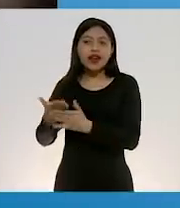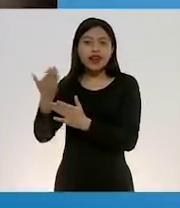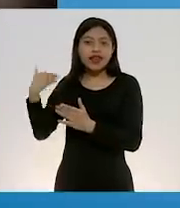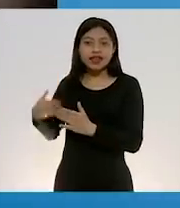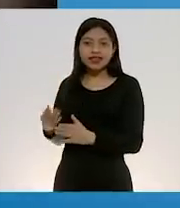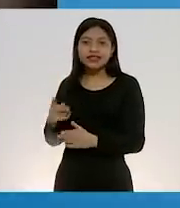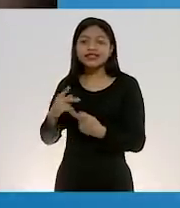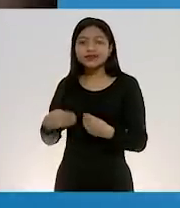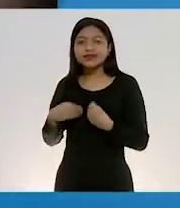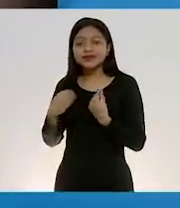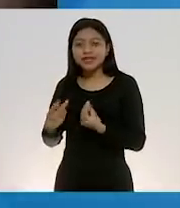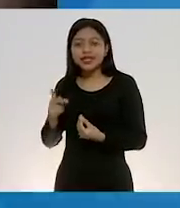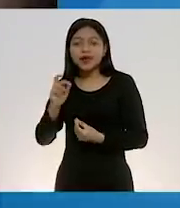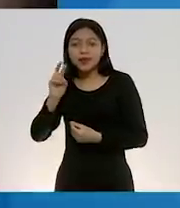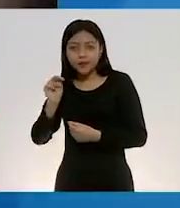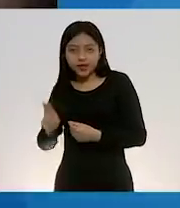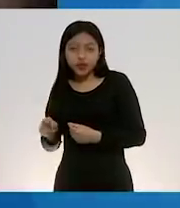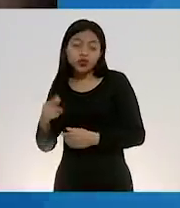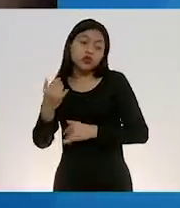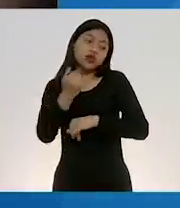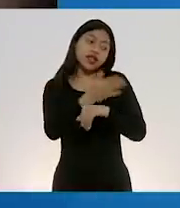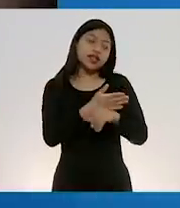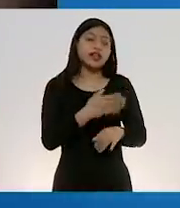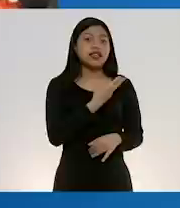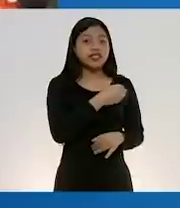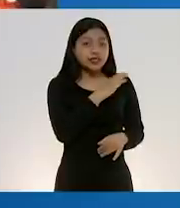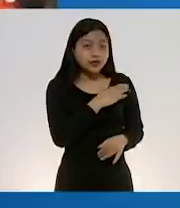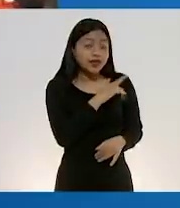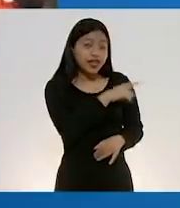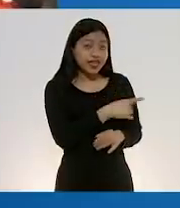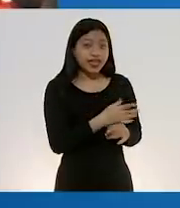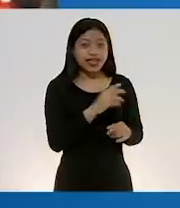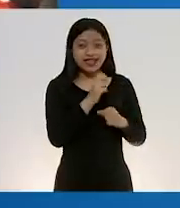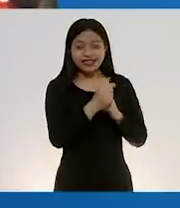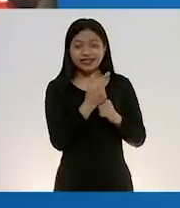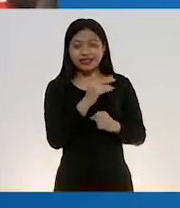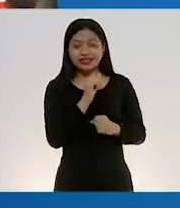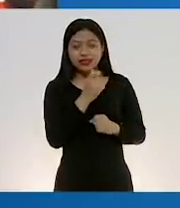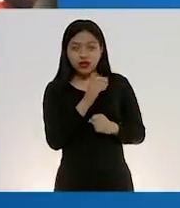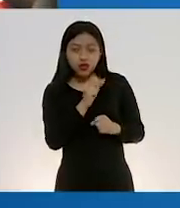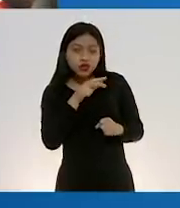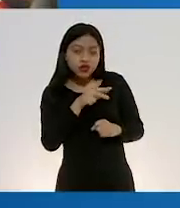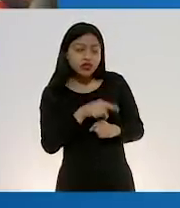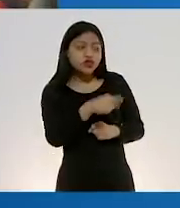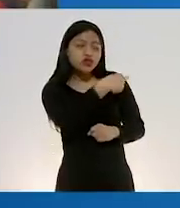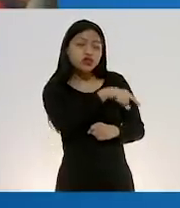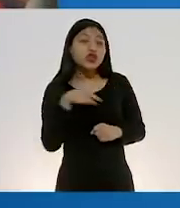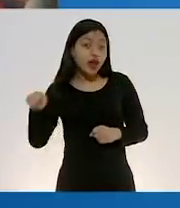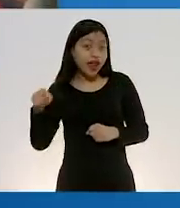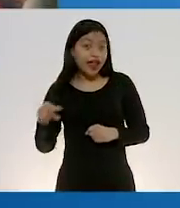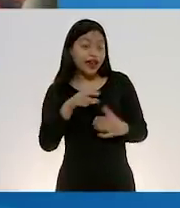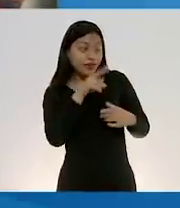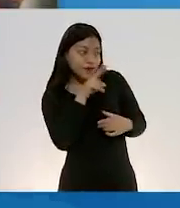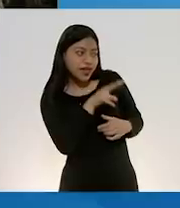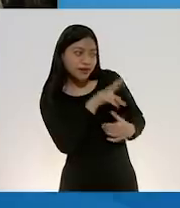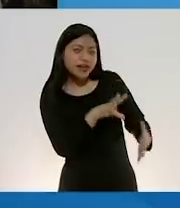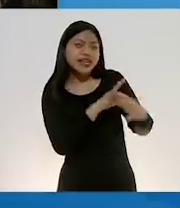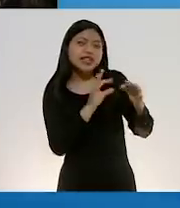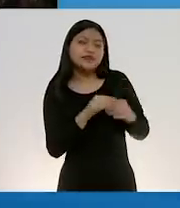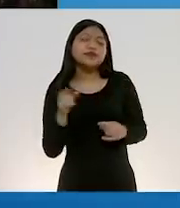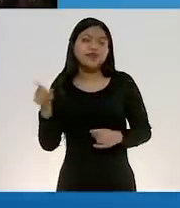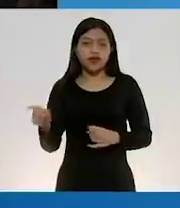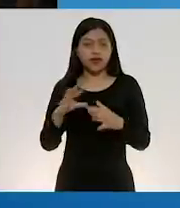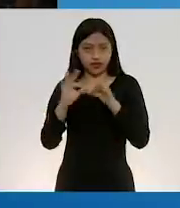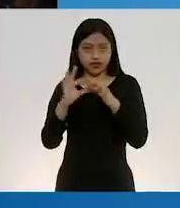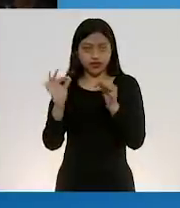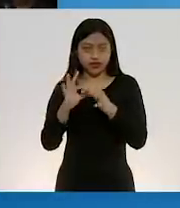y visitó la Nueva España en el último tercio del siglo XVIII, se refirió así a la convivencia de las diferentes castas que habitaban